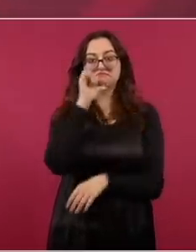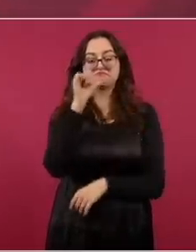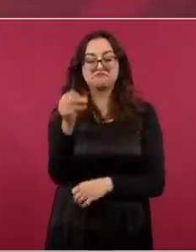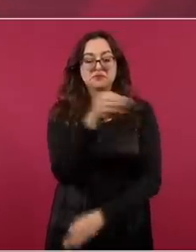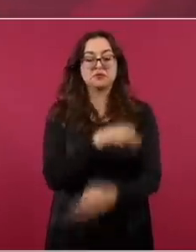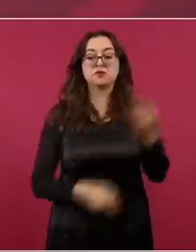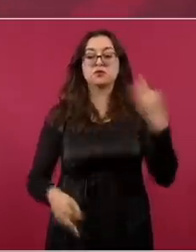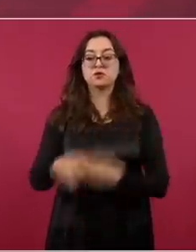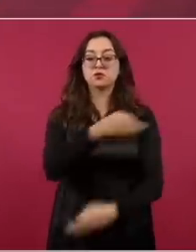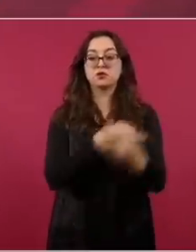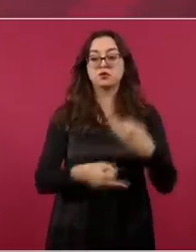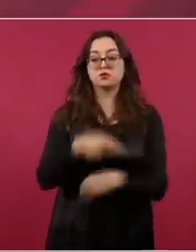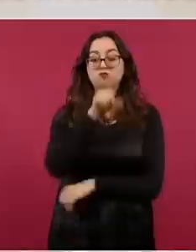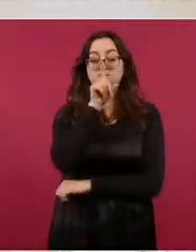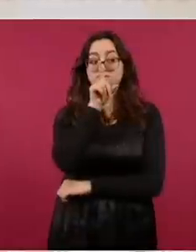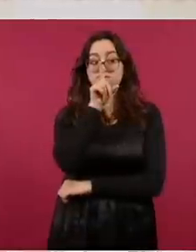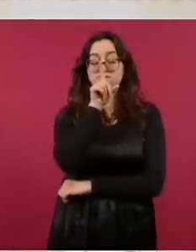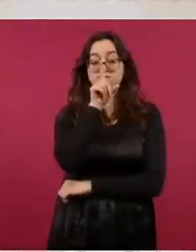claro